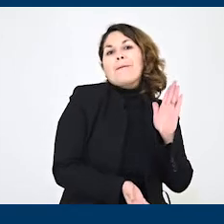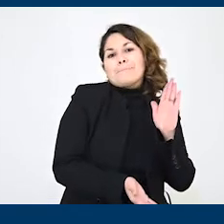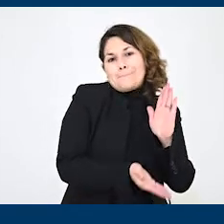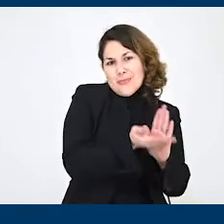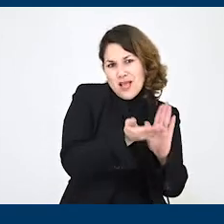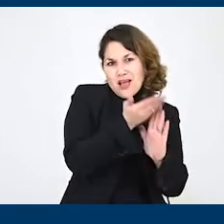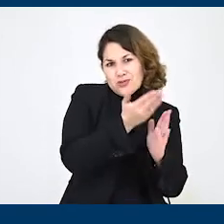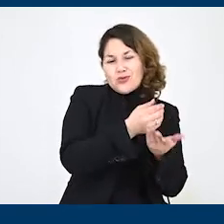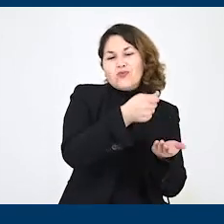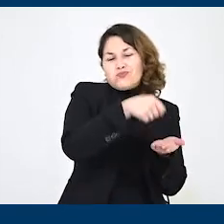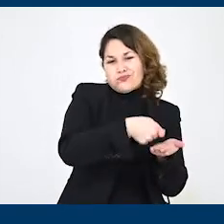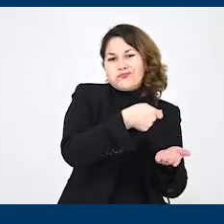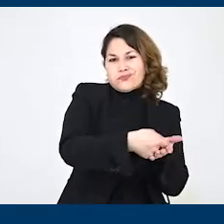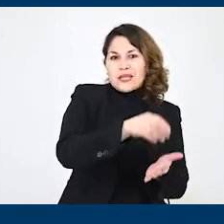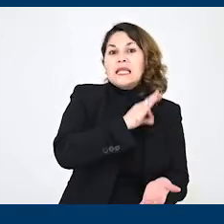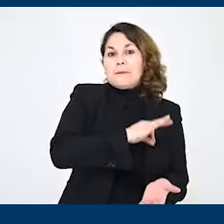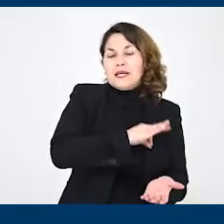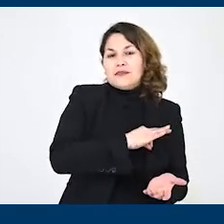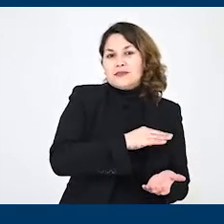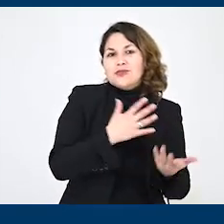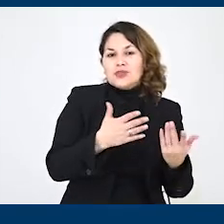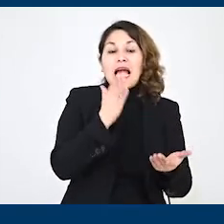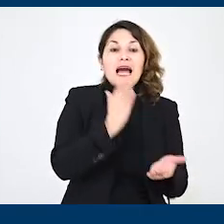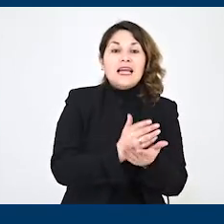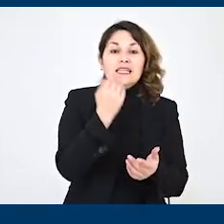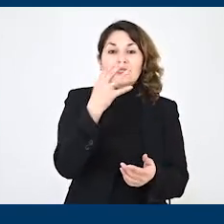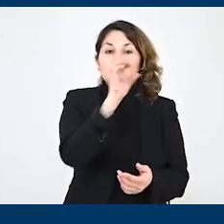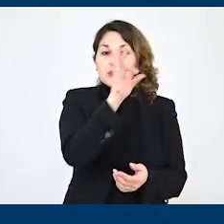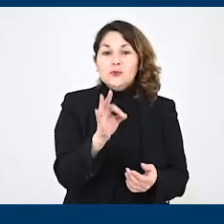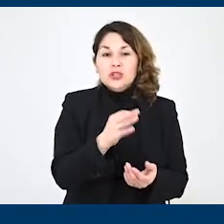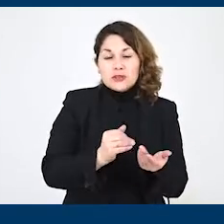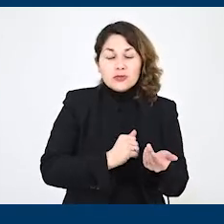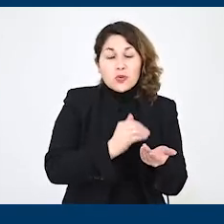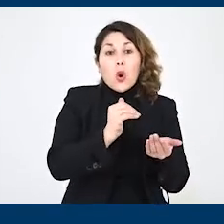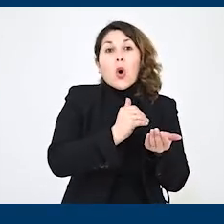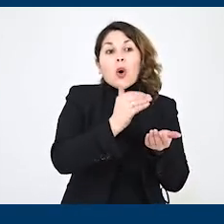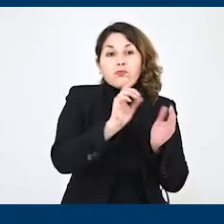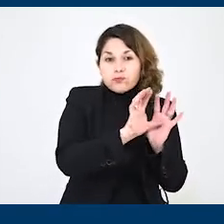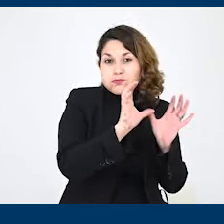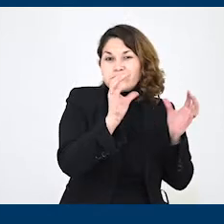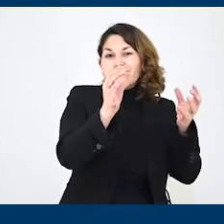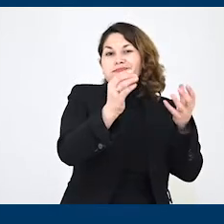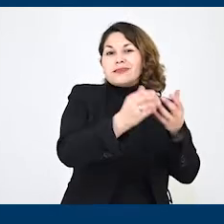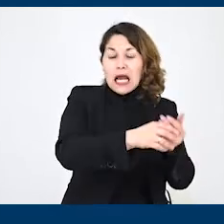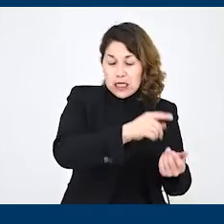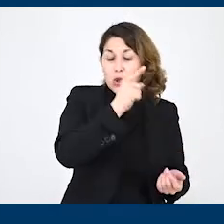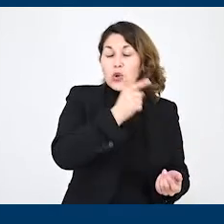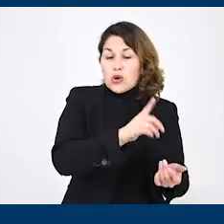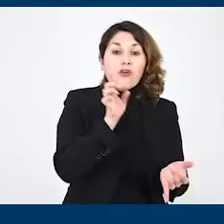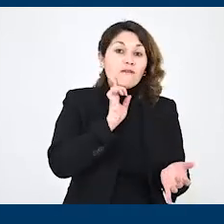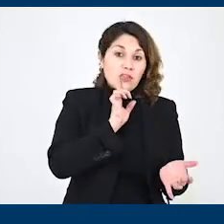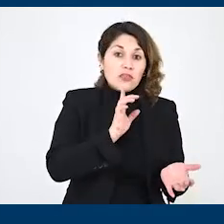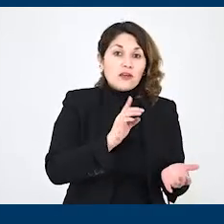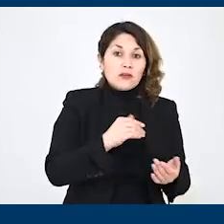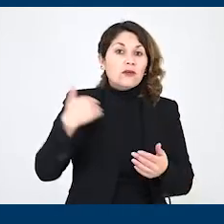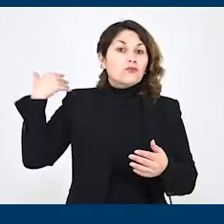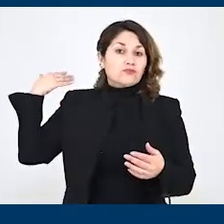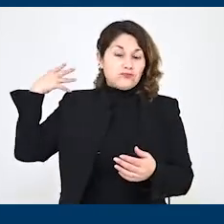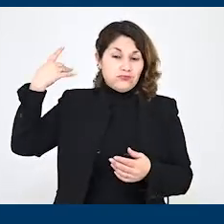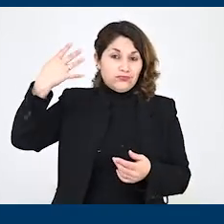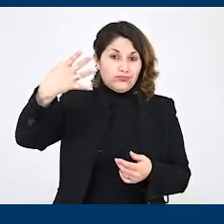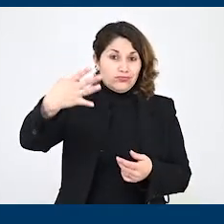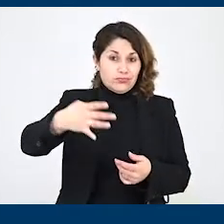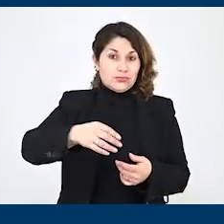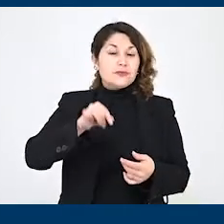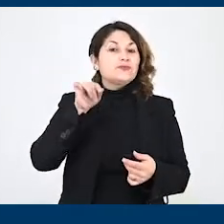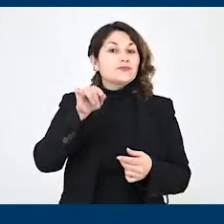al cónyuge compensado, de hasta el 50% del saldo de la cuenta obligatoria acumulada durante el periodo